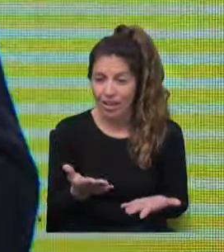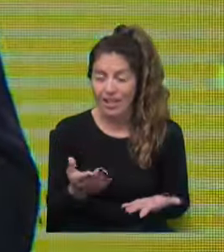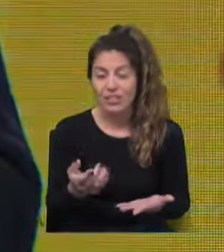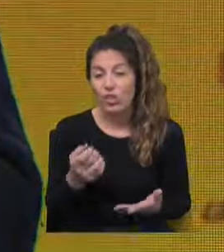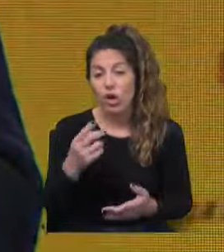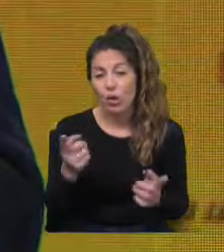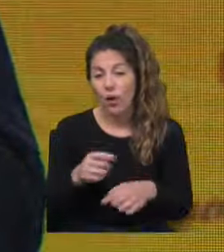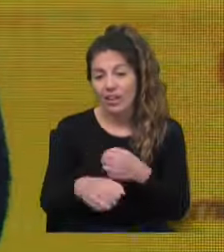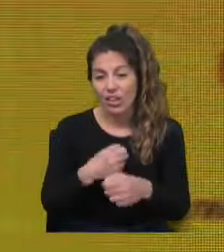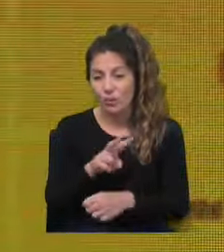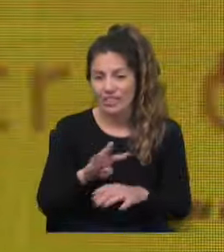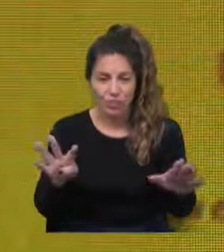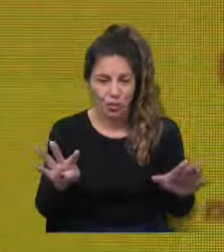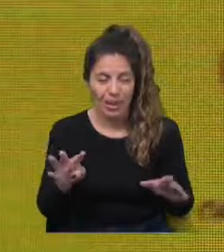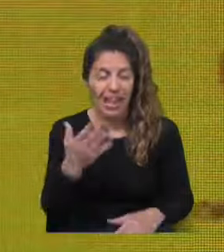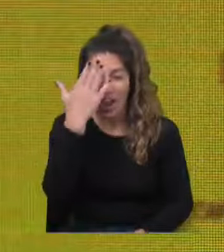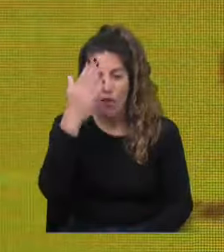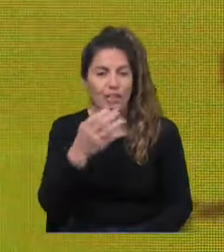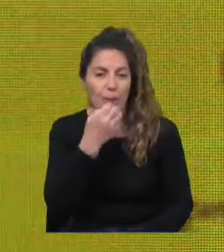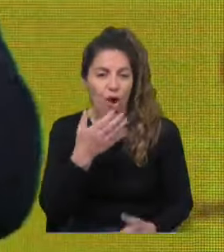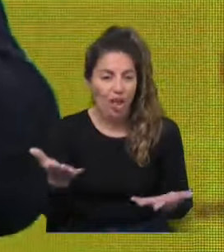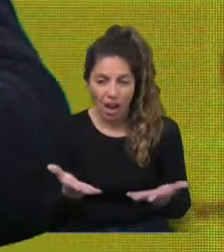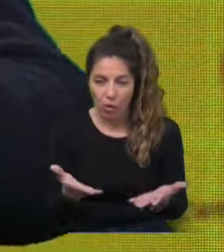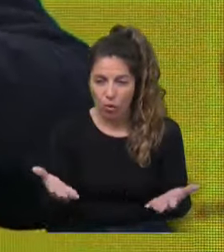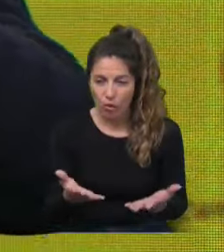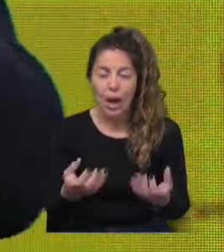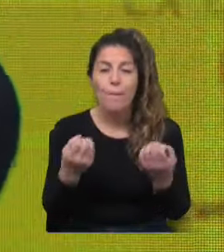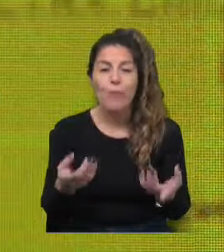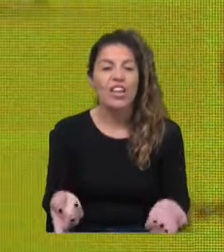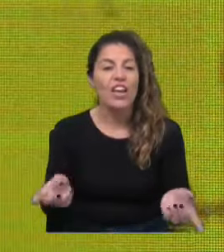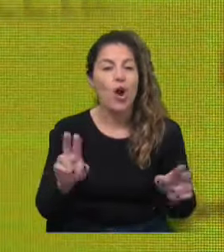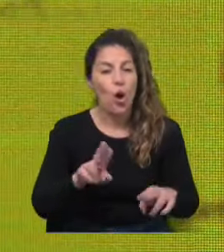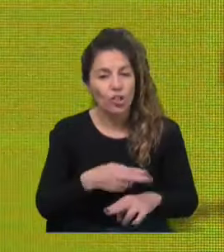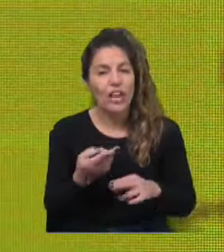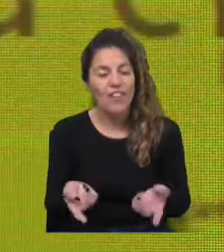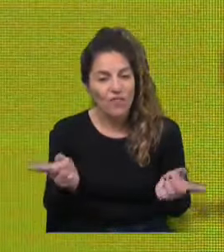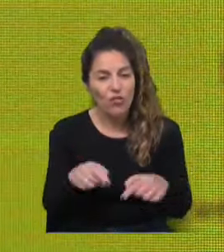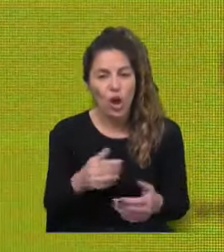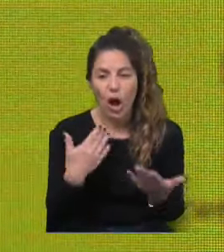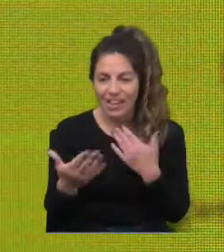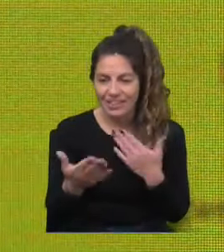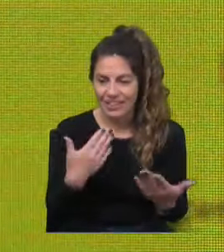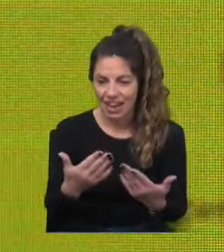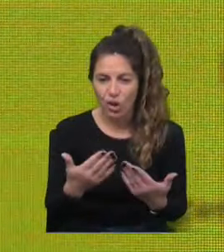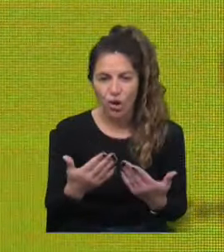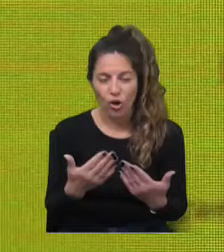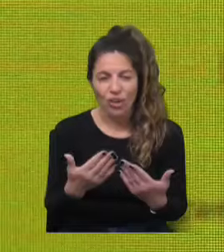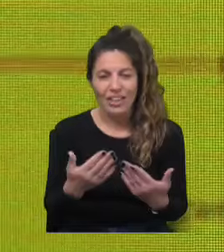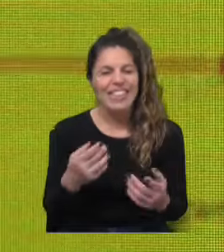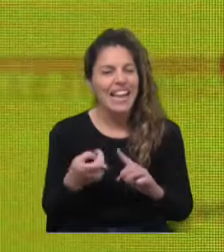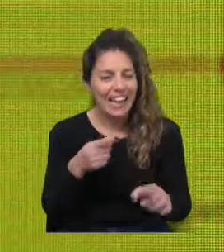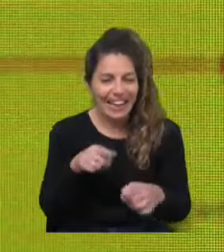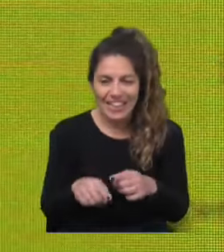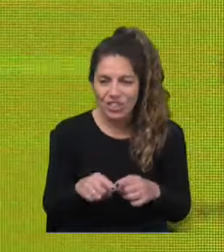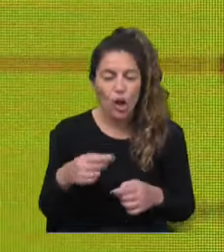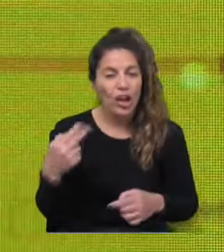el 2019. El Frente está mejor parado porque volvió al diálogo y a la relación